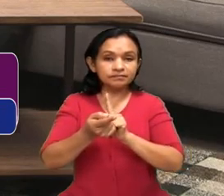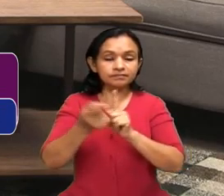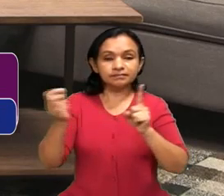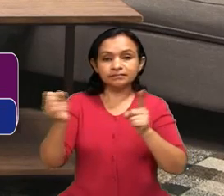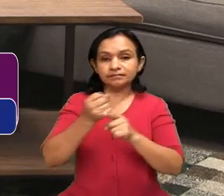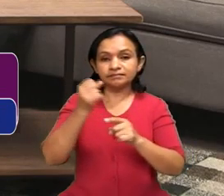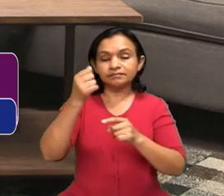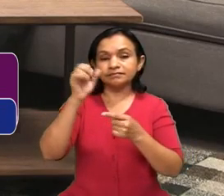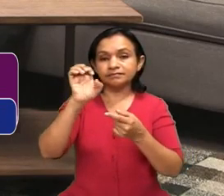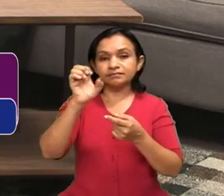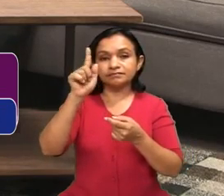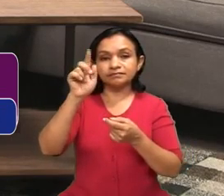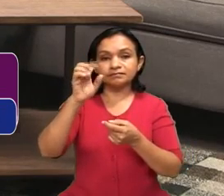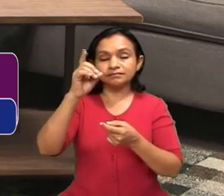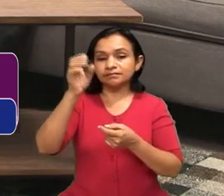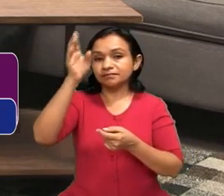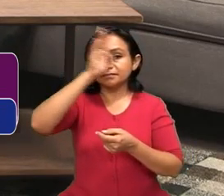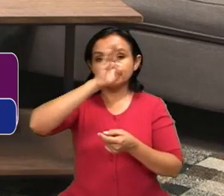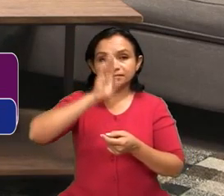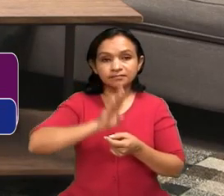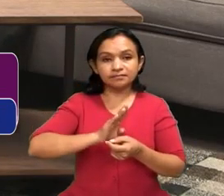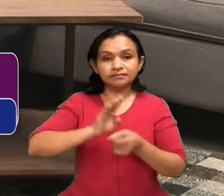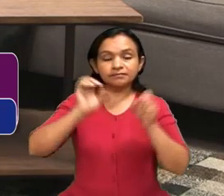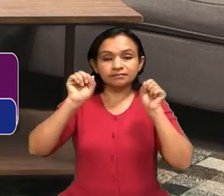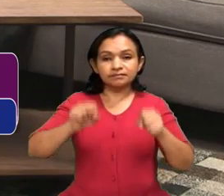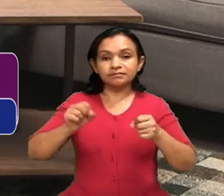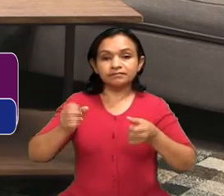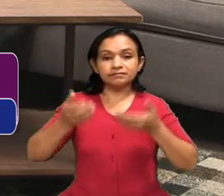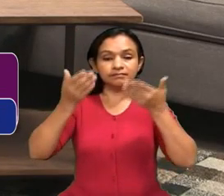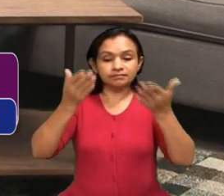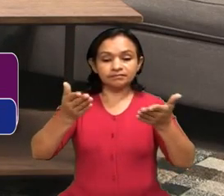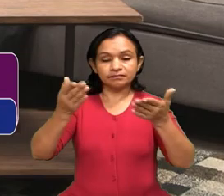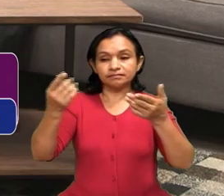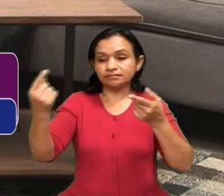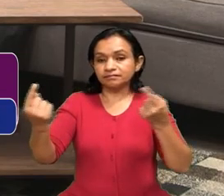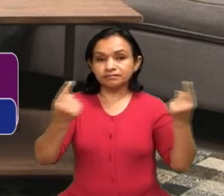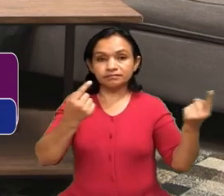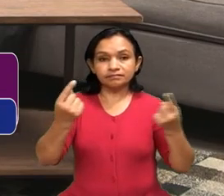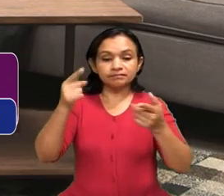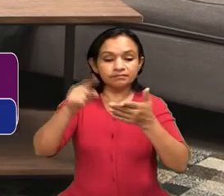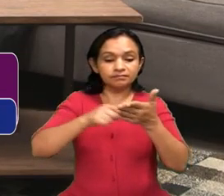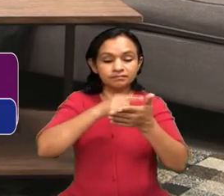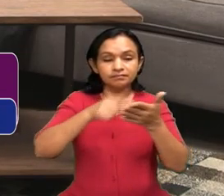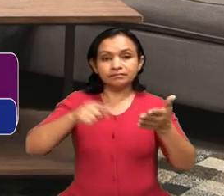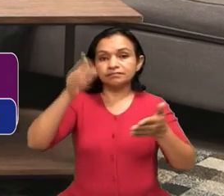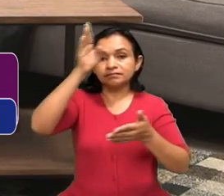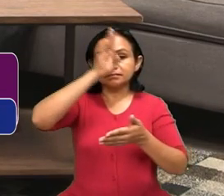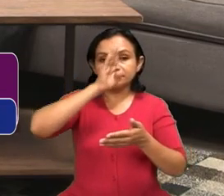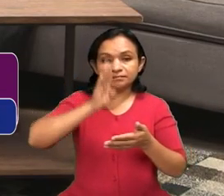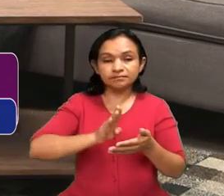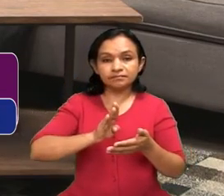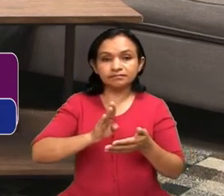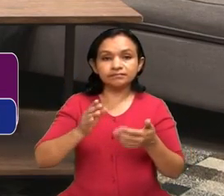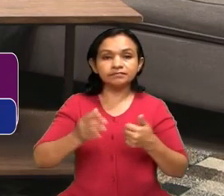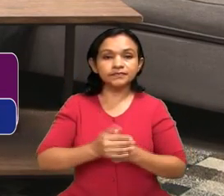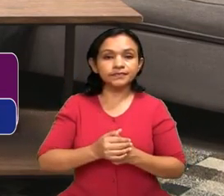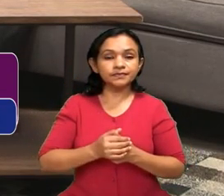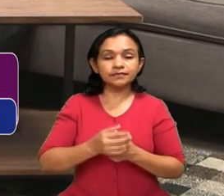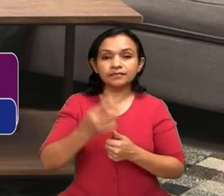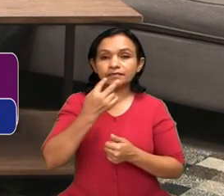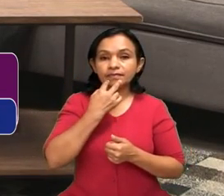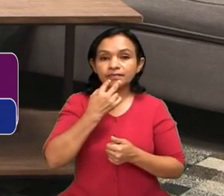Estado, pero nunca se lograron entregar el uno al otro por los votos. Ni de manera pacífica. Porque no había